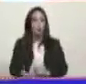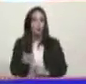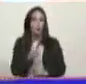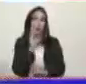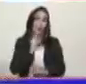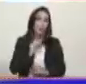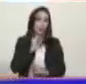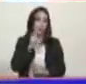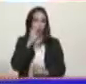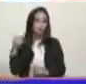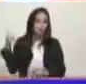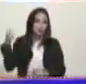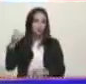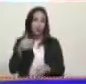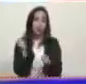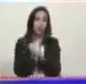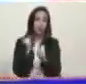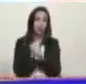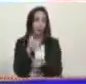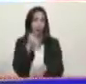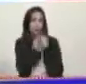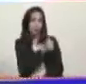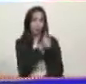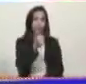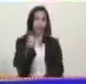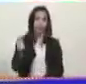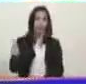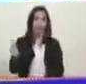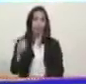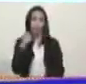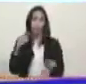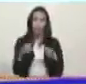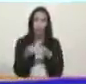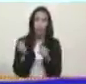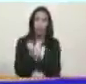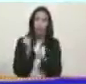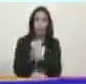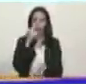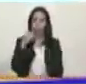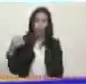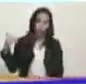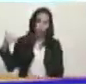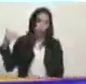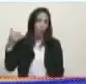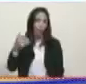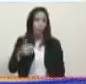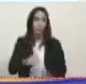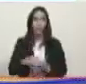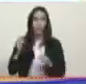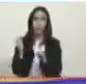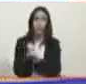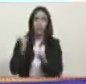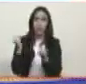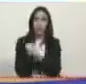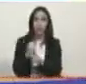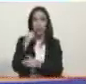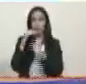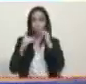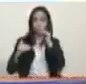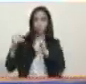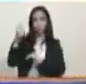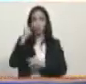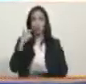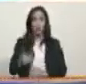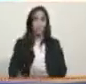clase trabajadora, nuestros compañeros, todo el trabajo que hemos venido avanzando, estamos ya logrando unos niveles importantes